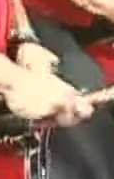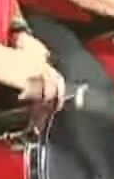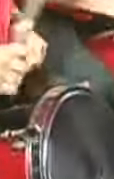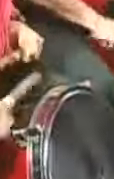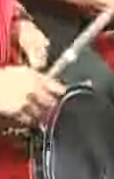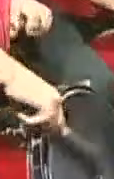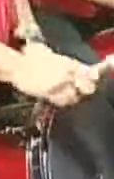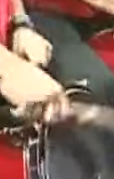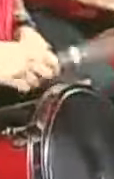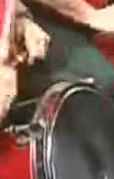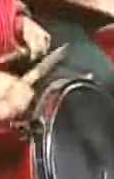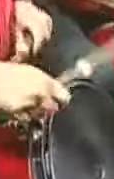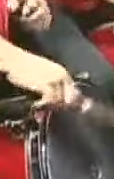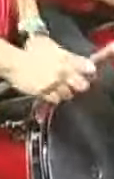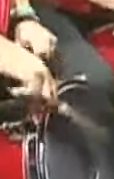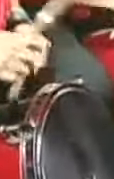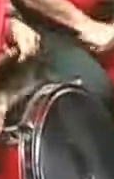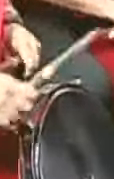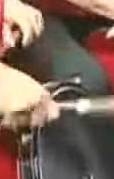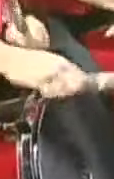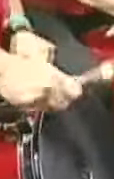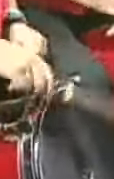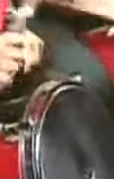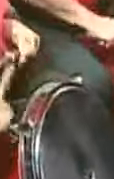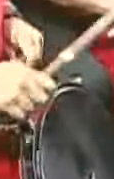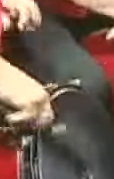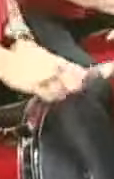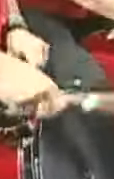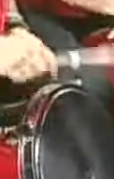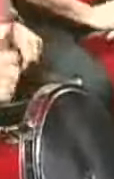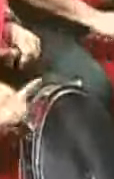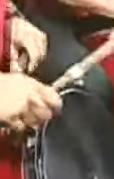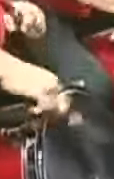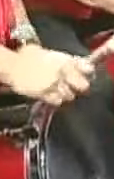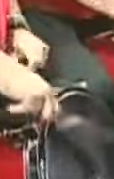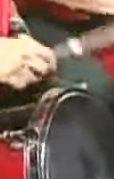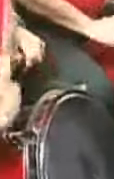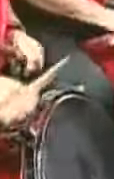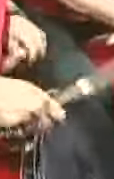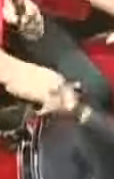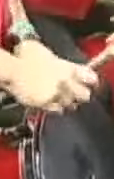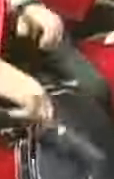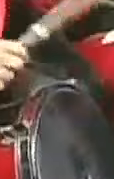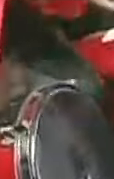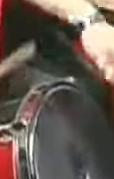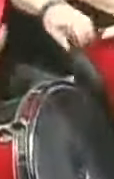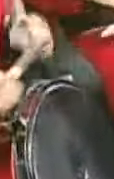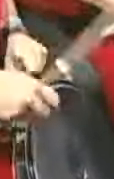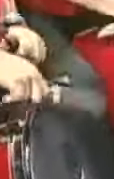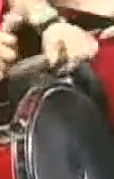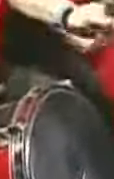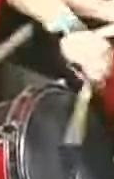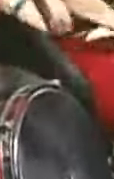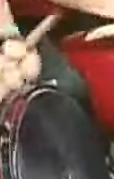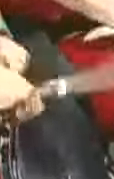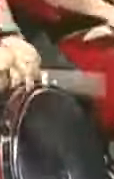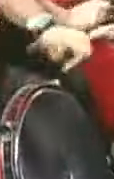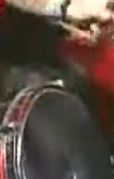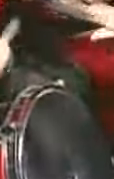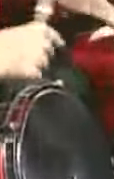Hay flores bonitas, que si no se cuidan pronto se marchitan. Linda florecita,